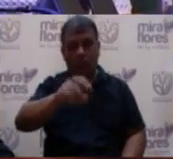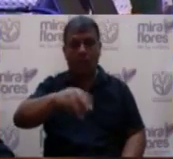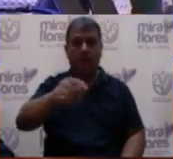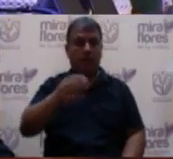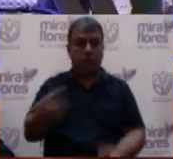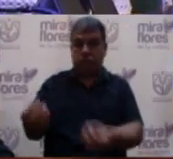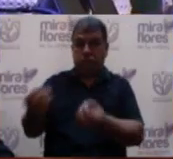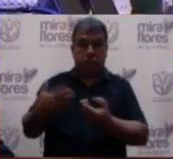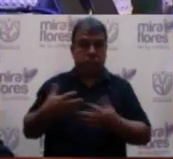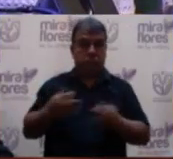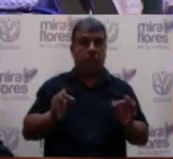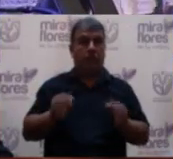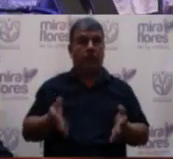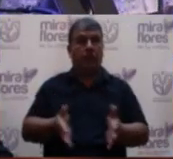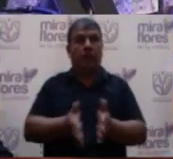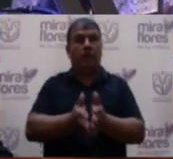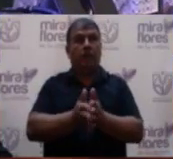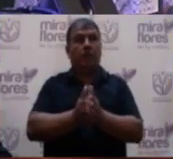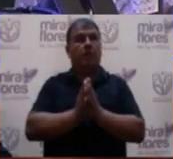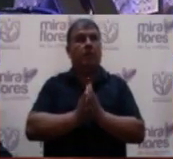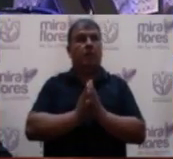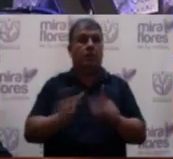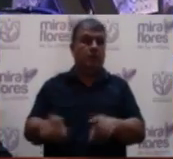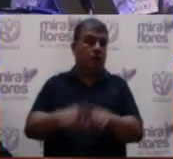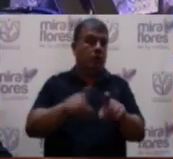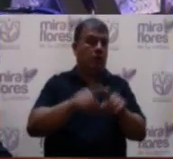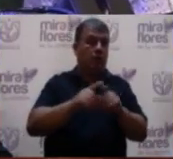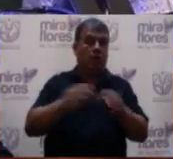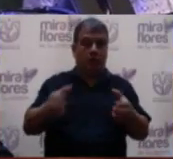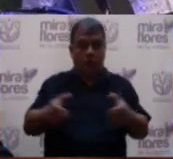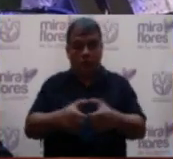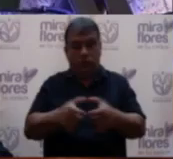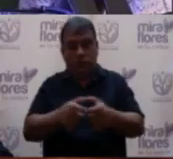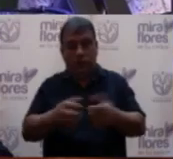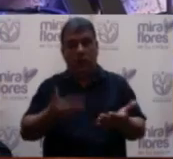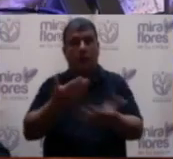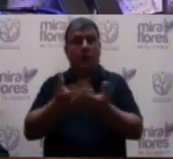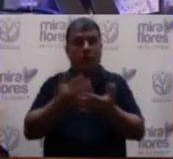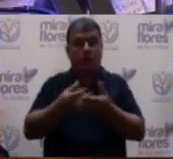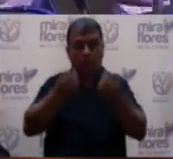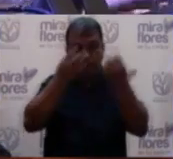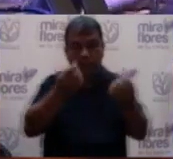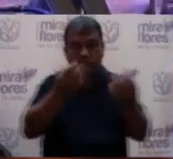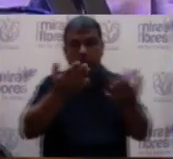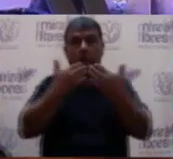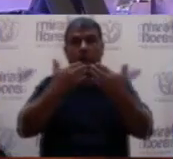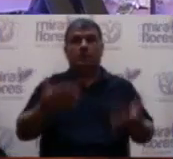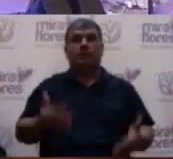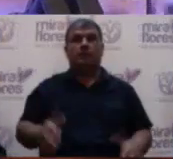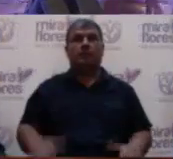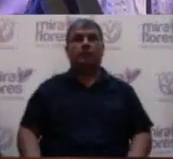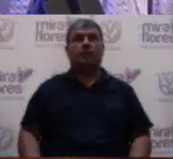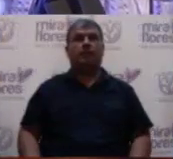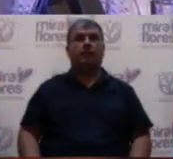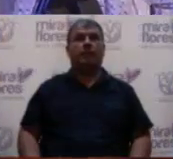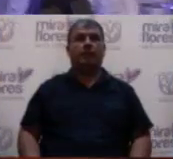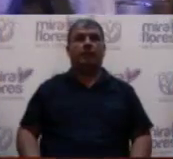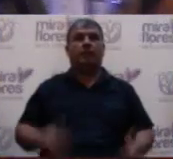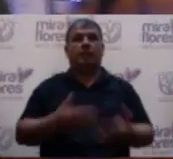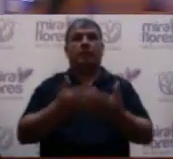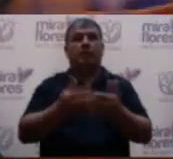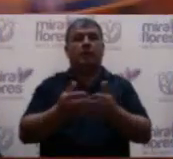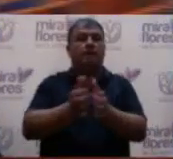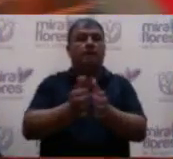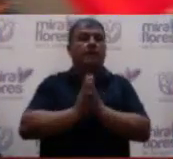hecho tampoco el pedido acá en el Consejo para que me pueda llegar la información. Gracias. Vamos a preguntarle a la